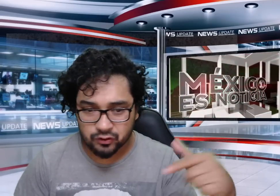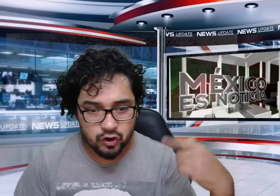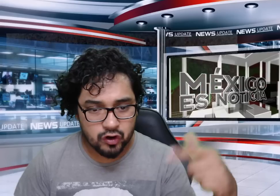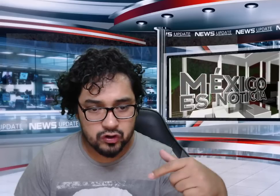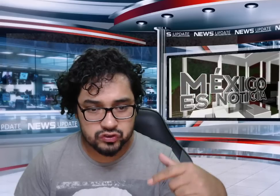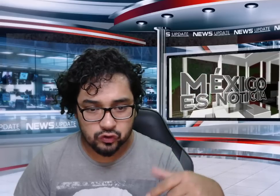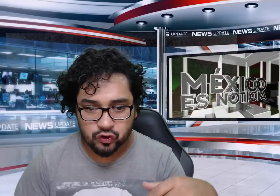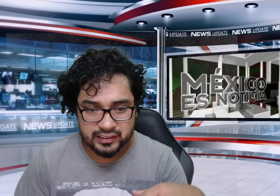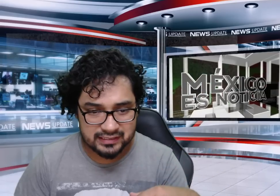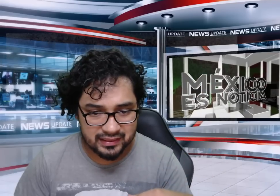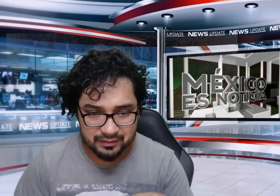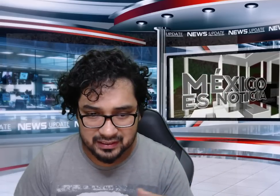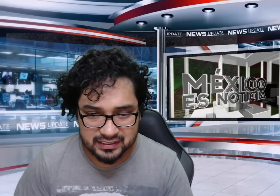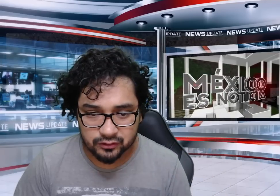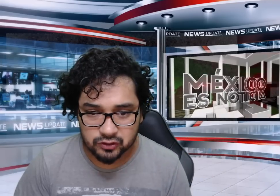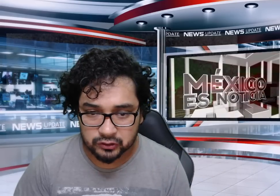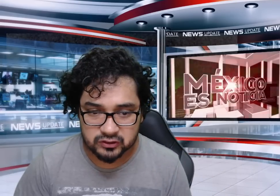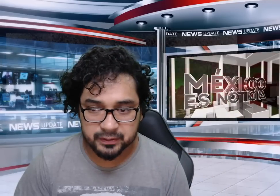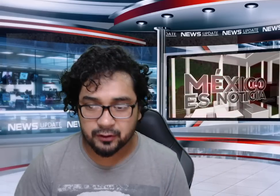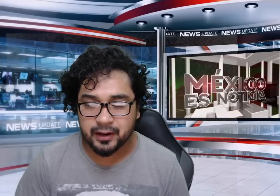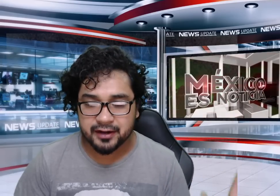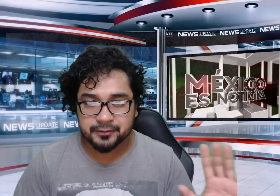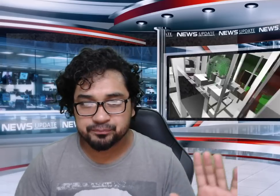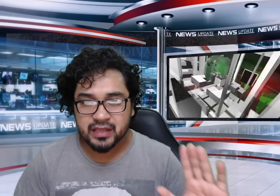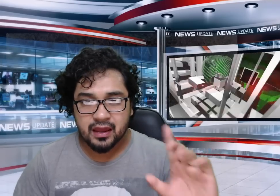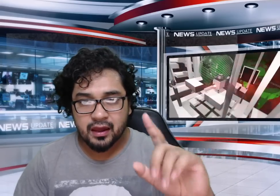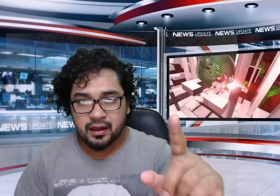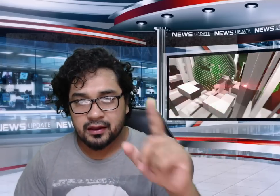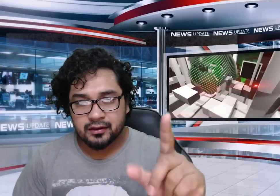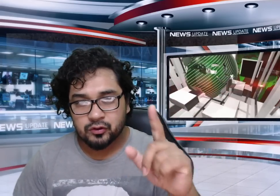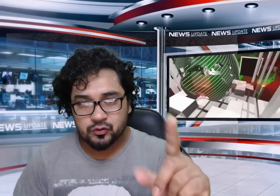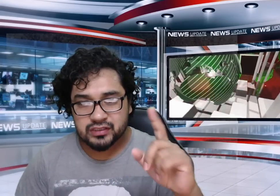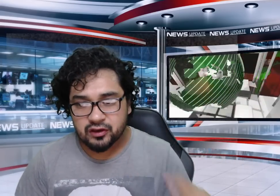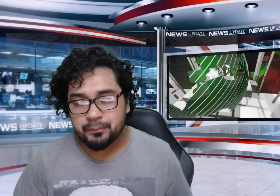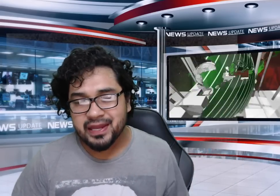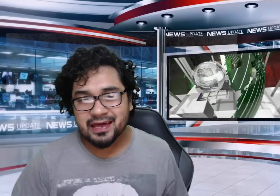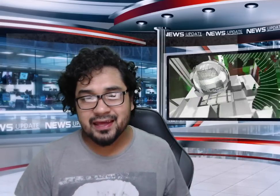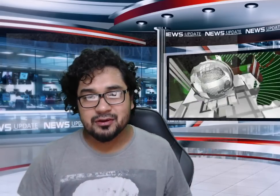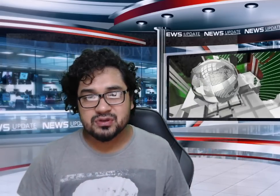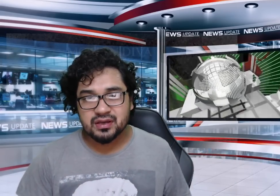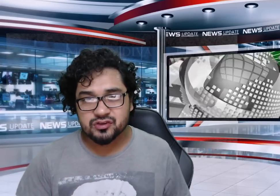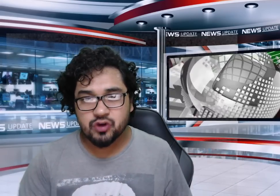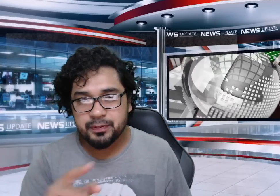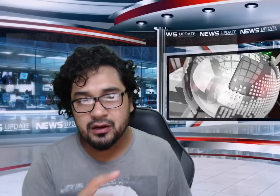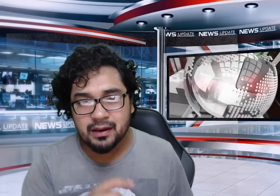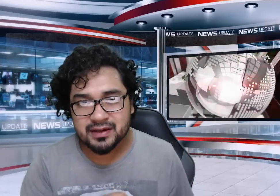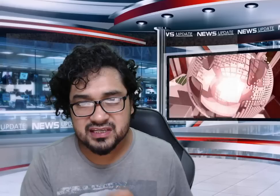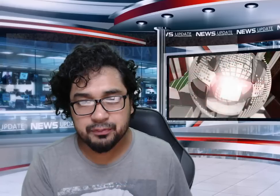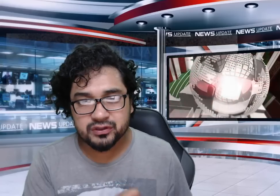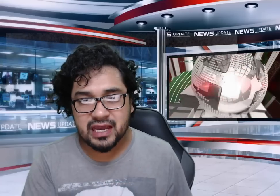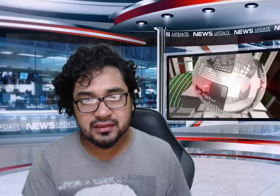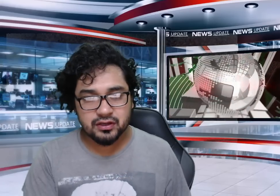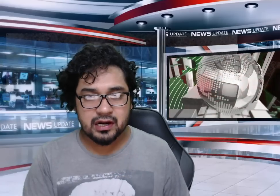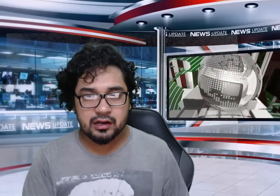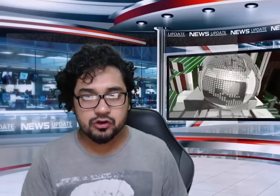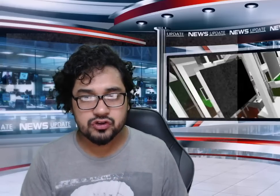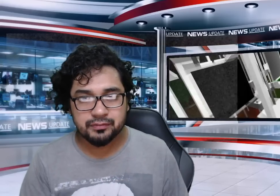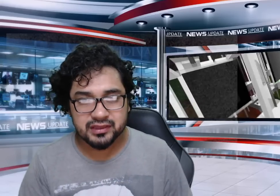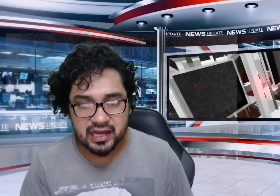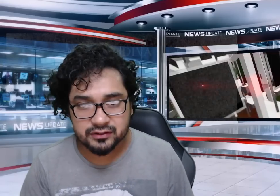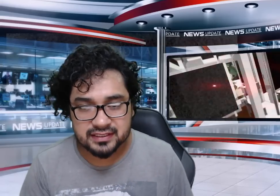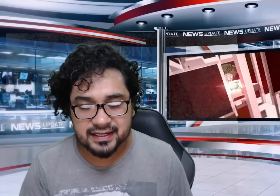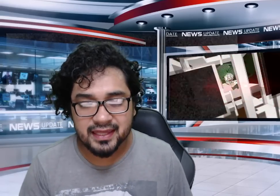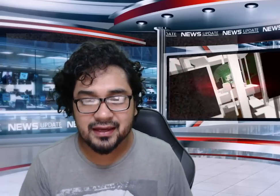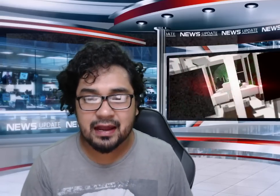quedaron locos o están demasiado tontos pero bueno usted qué opina de ellos su opinión la más importante yo la lean los